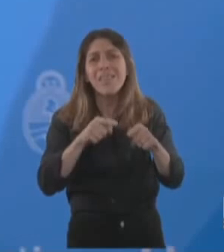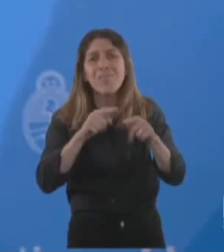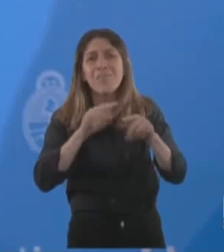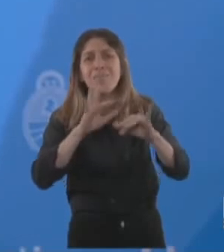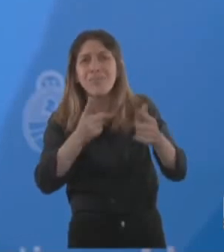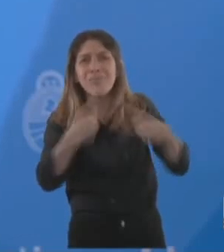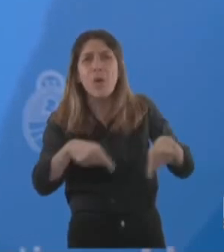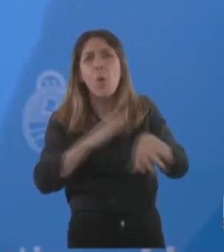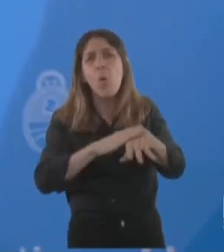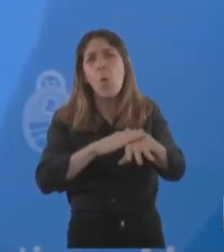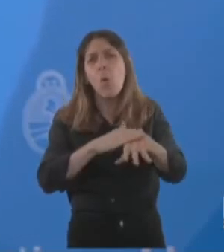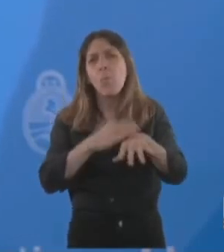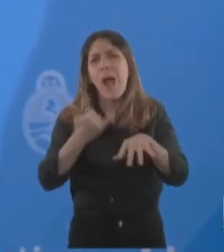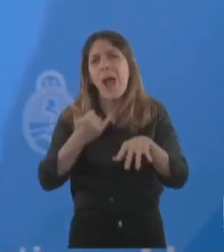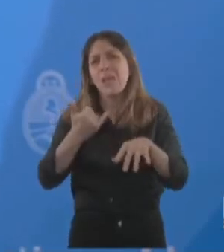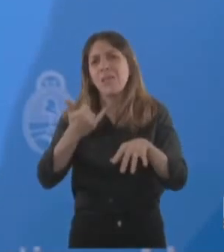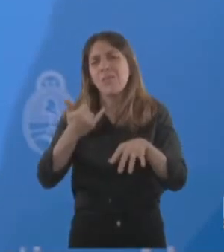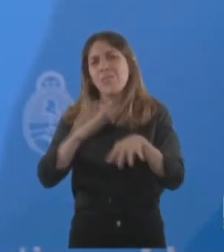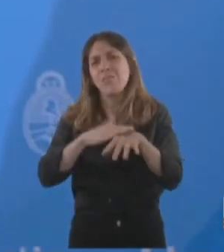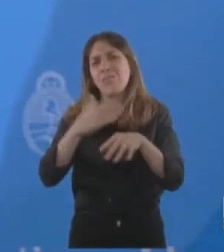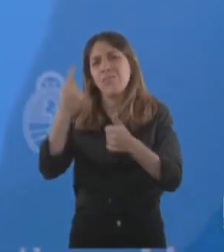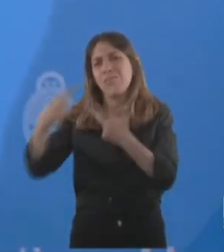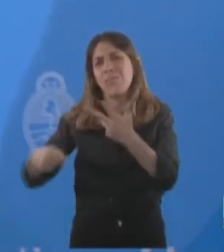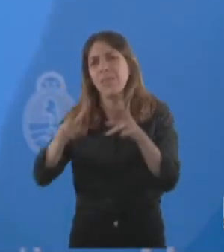Una de sus causalidades es la desigualdad.